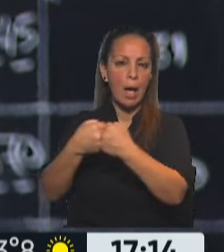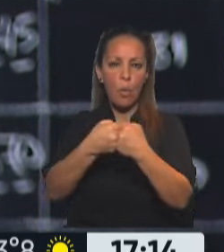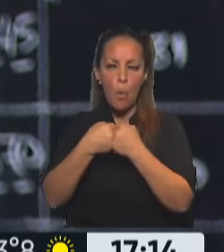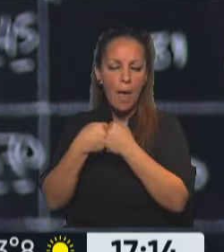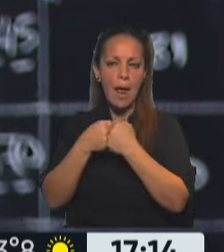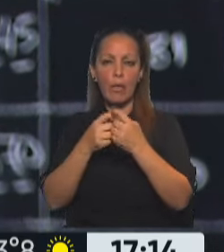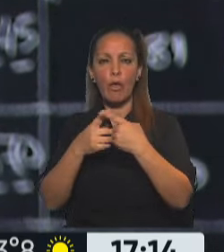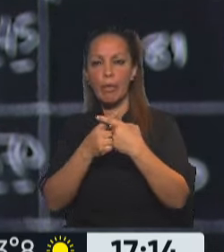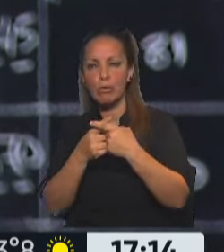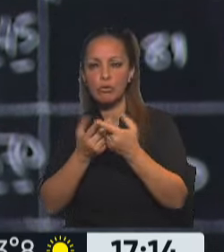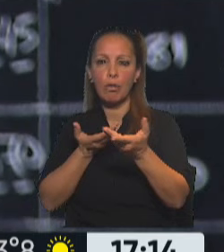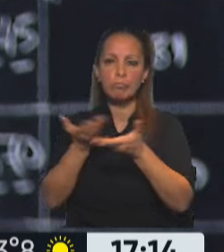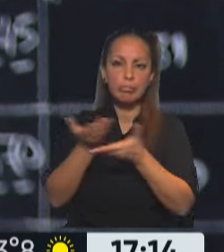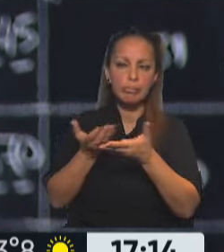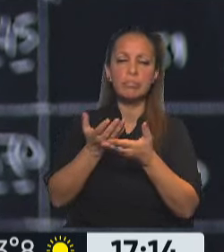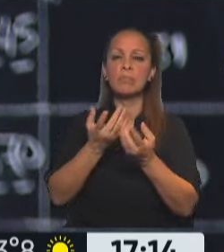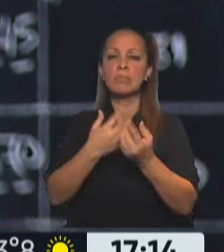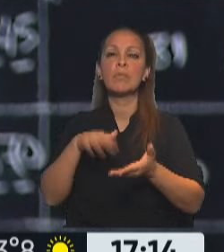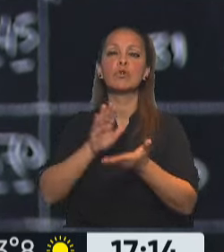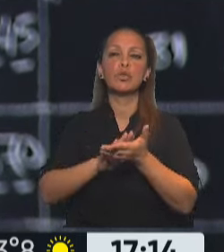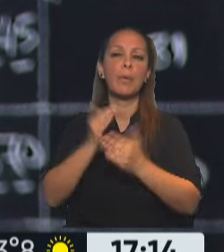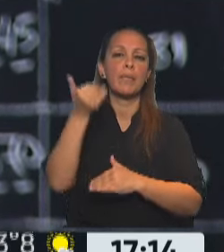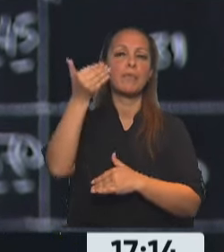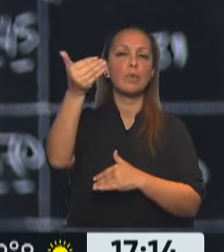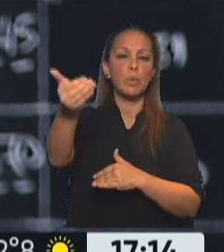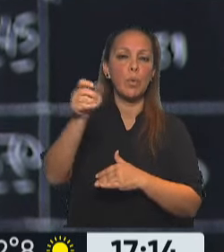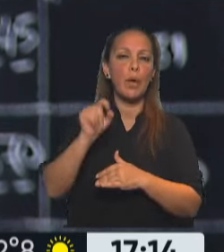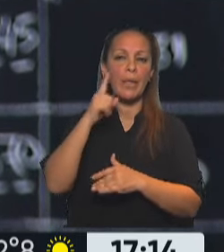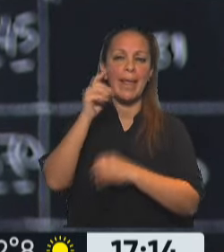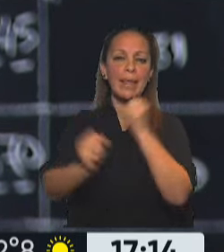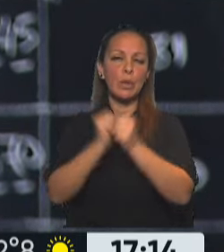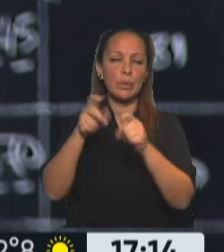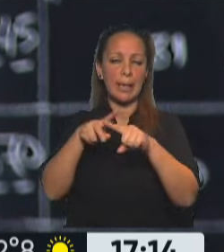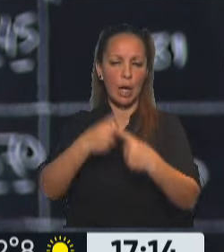de discusión sobre el futuro de la industria.